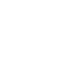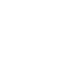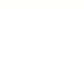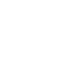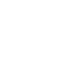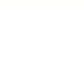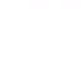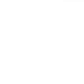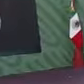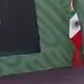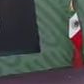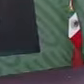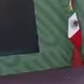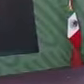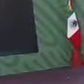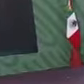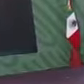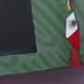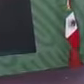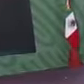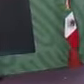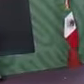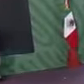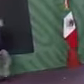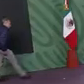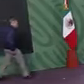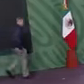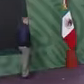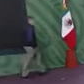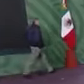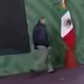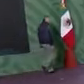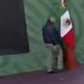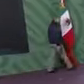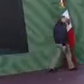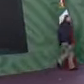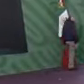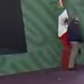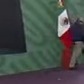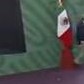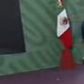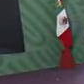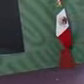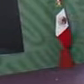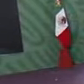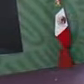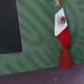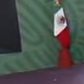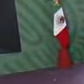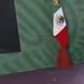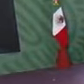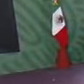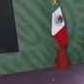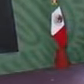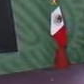Nos da mucho gusto estar aquí en Jalisco con ustedes,